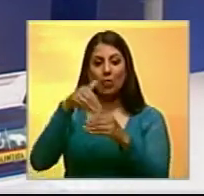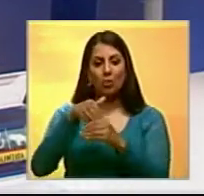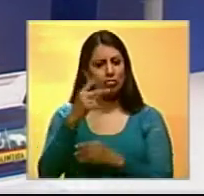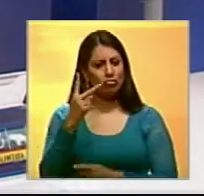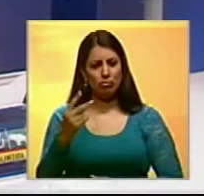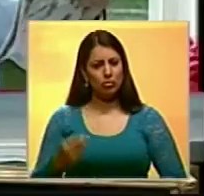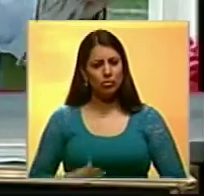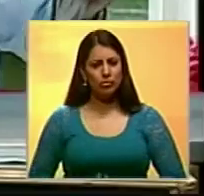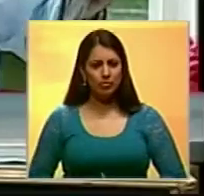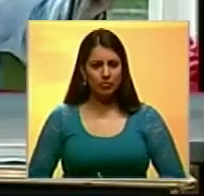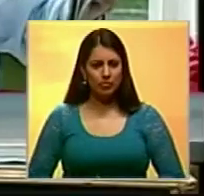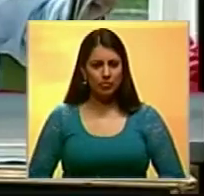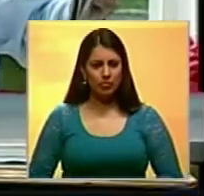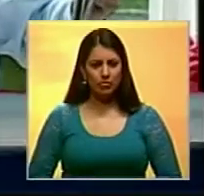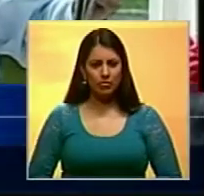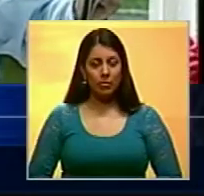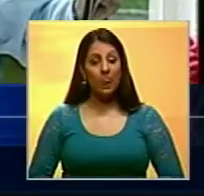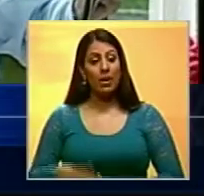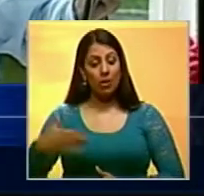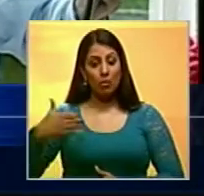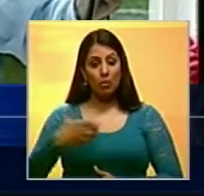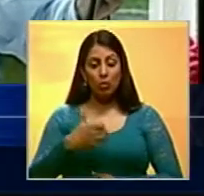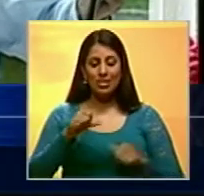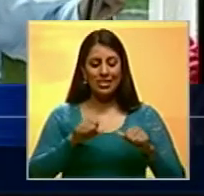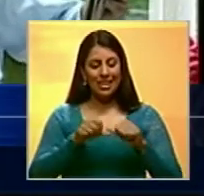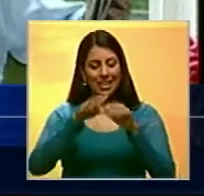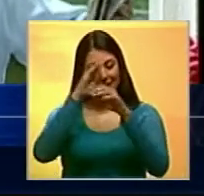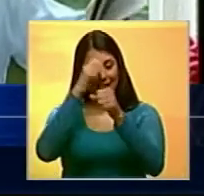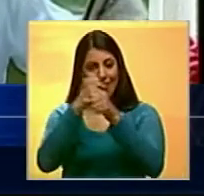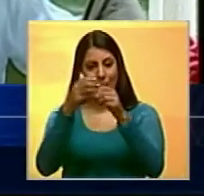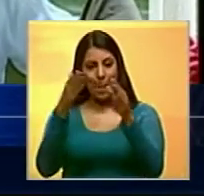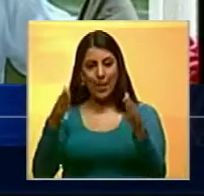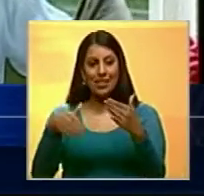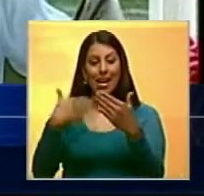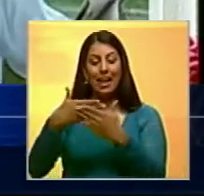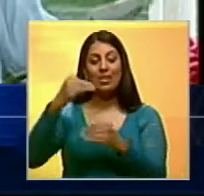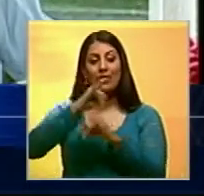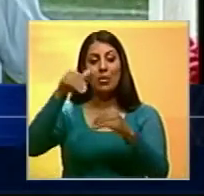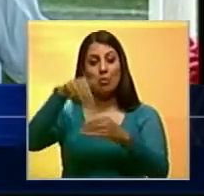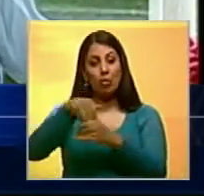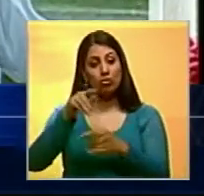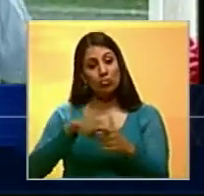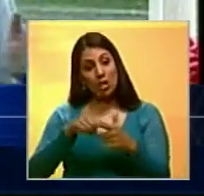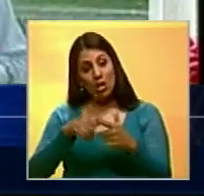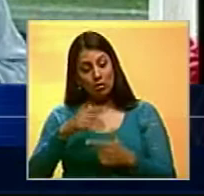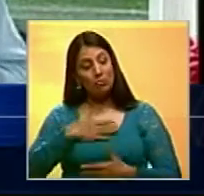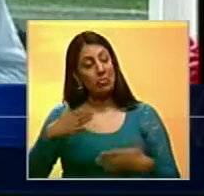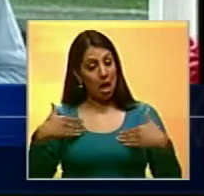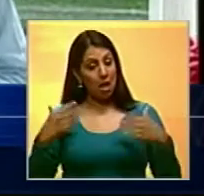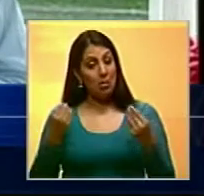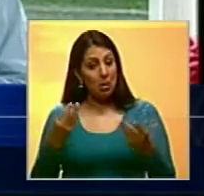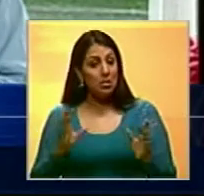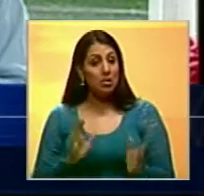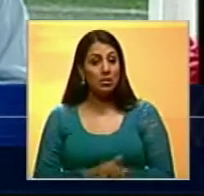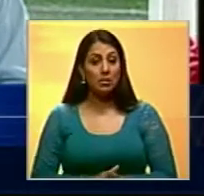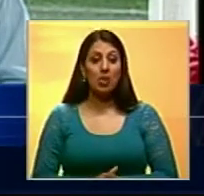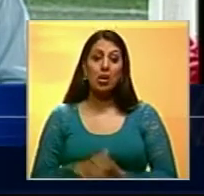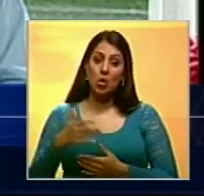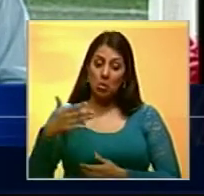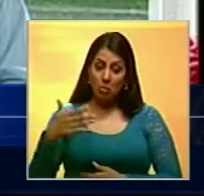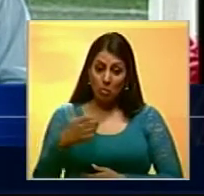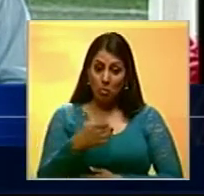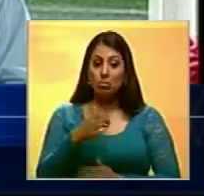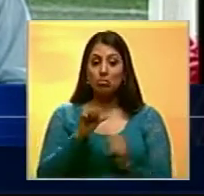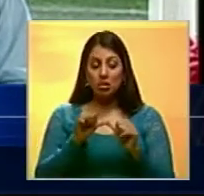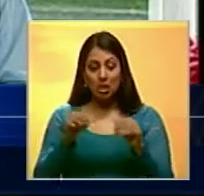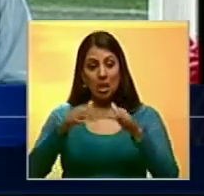presidenciales. La MUD seguirá en la mesa hasta lograr salida electoral. Bueno, entonces me alegra mucho que la MUD siga en